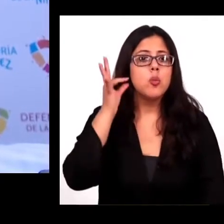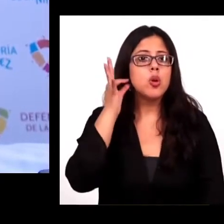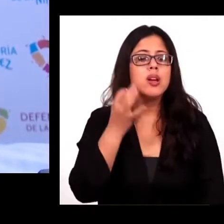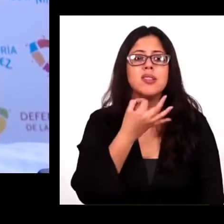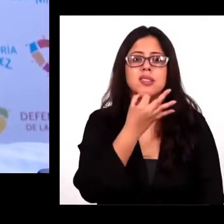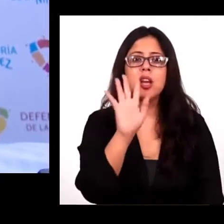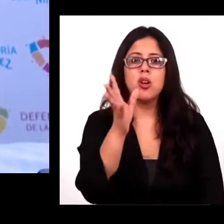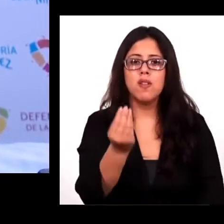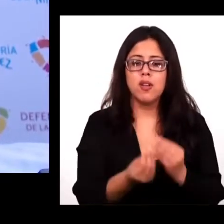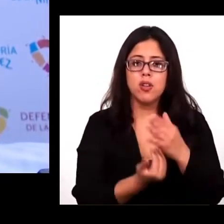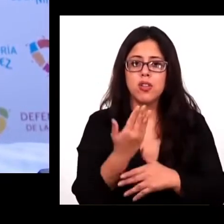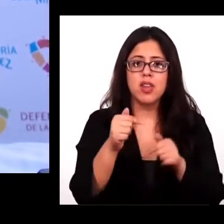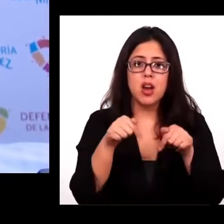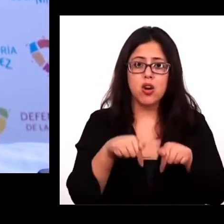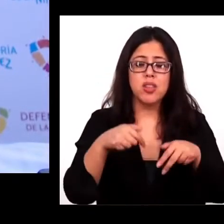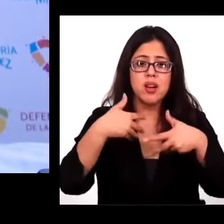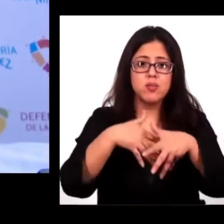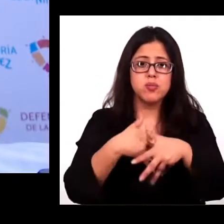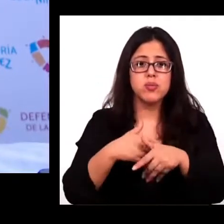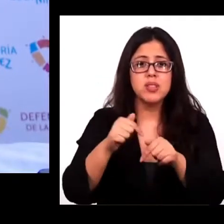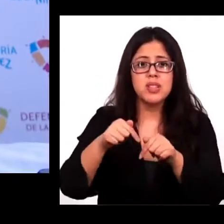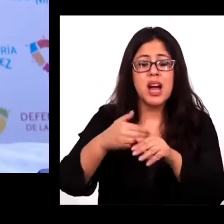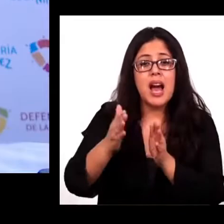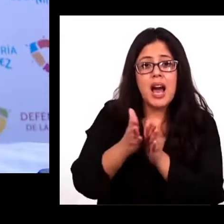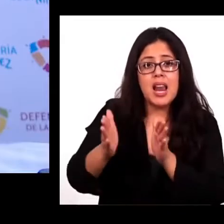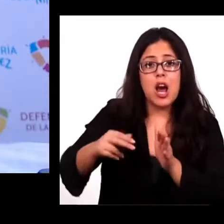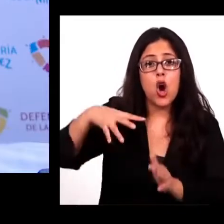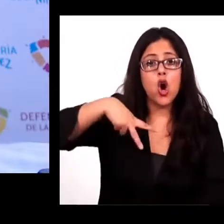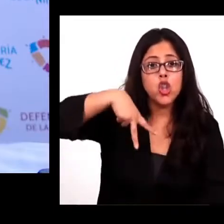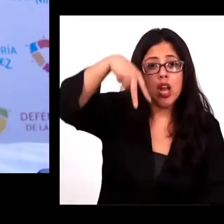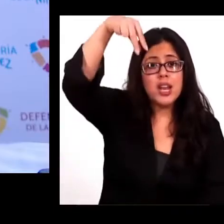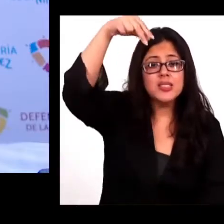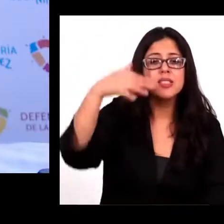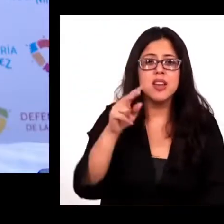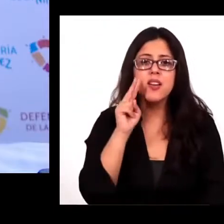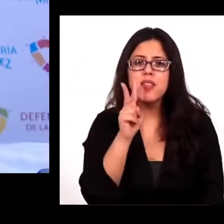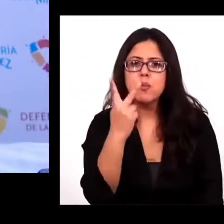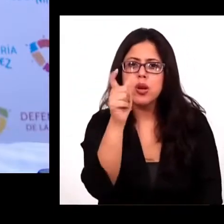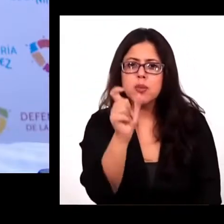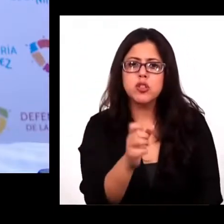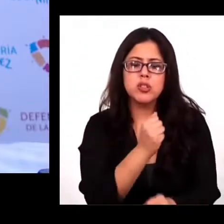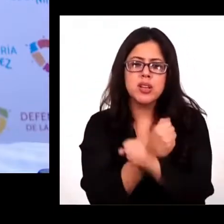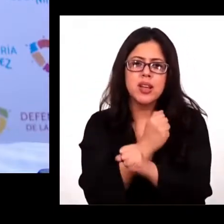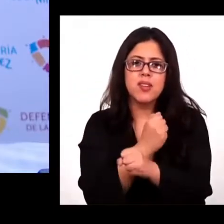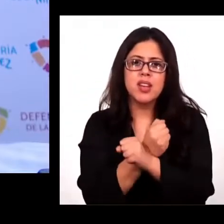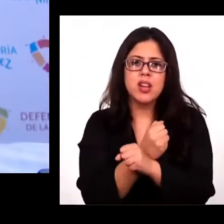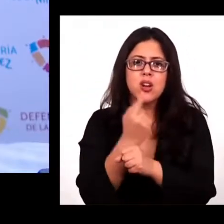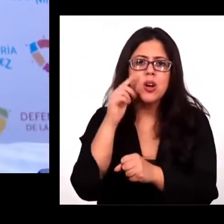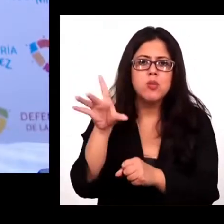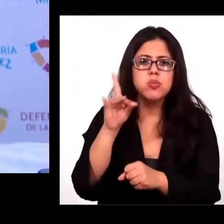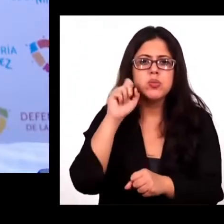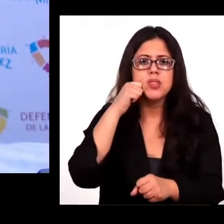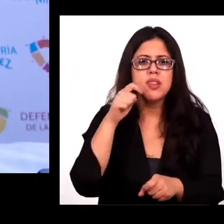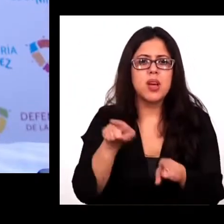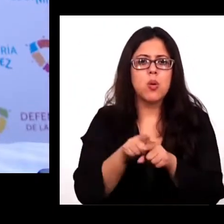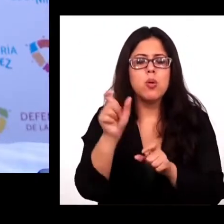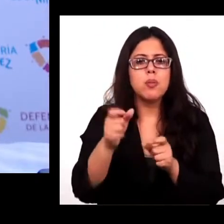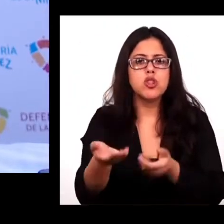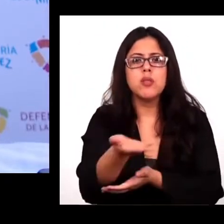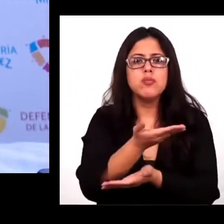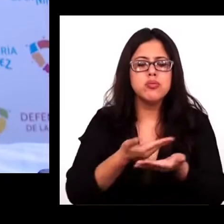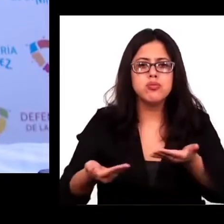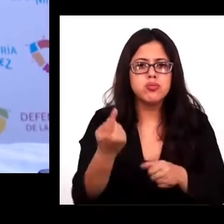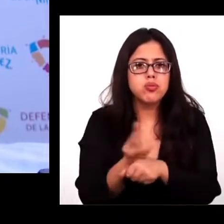Hoy en esta misma manifestación, ahí al costado del Costanera Center, vimos a un carabinero que está identificado como agente dialogante.